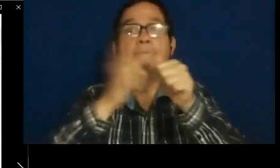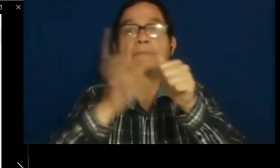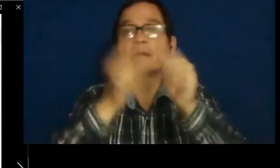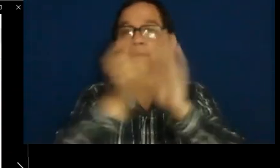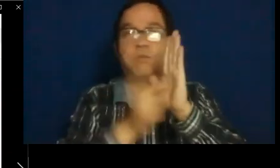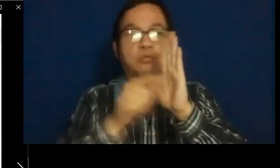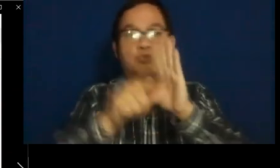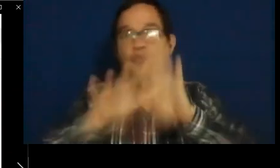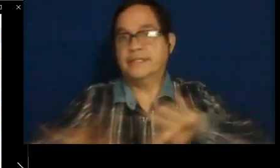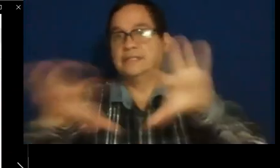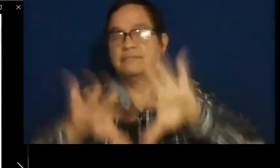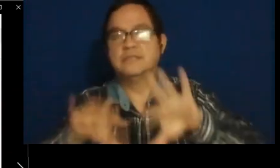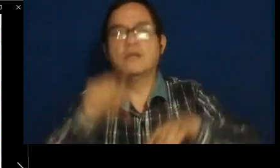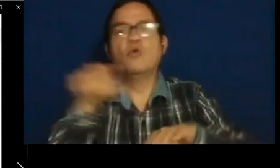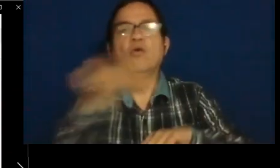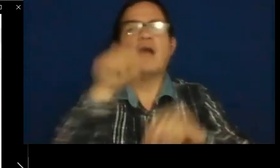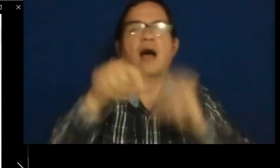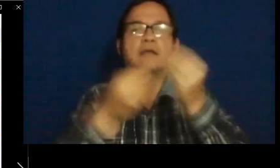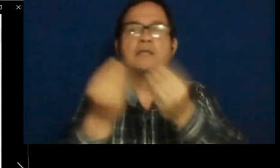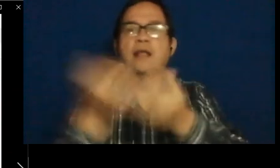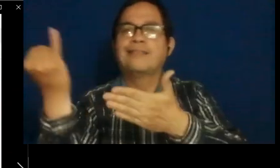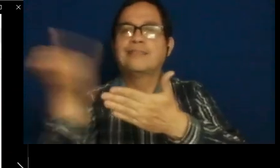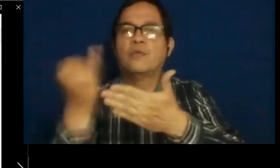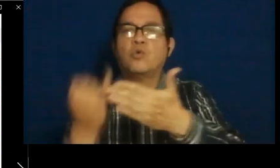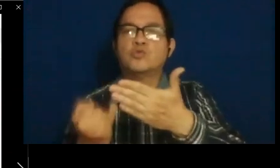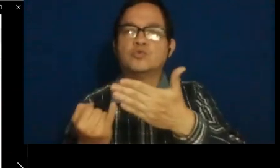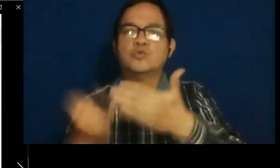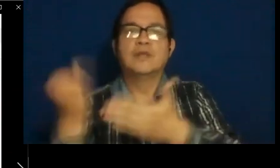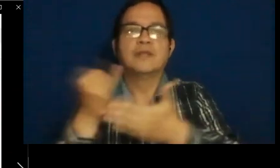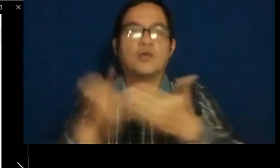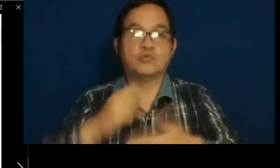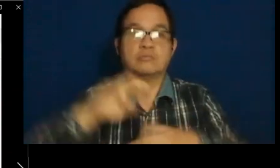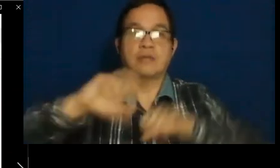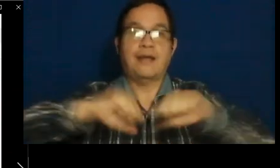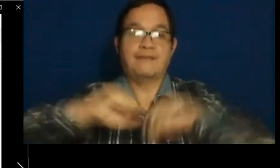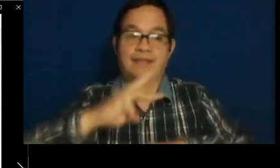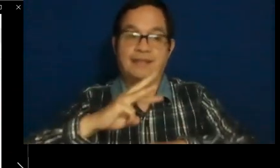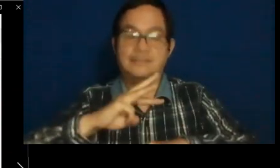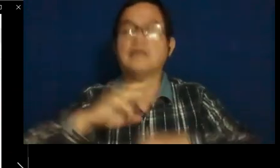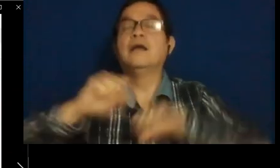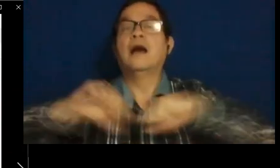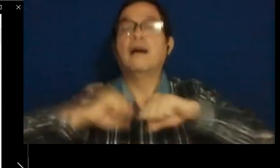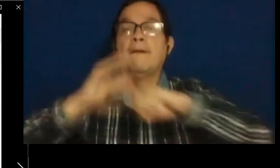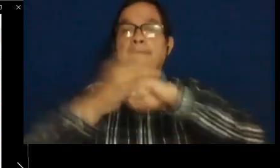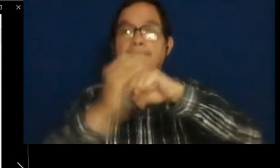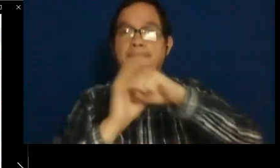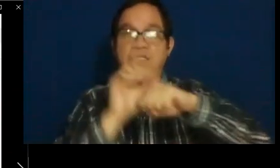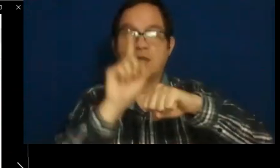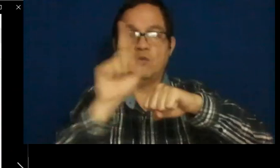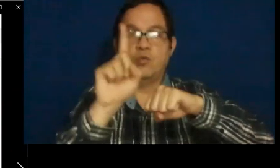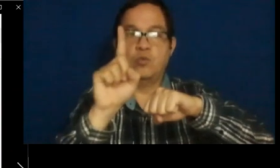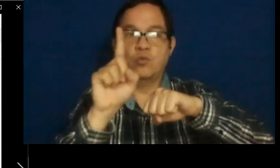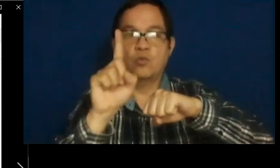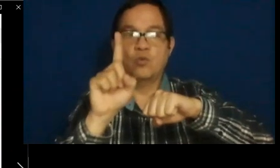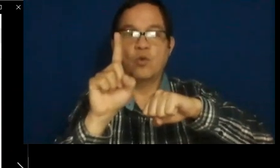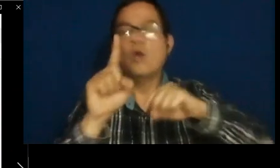estos espacios, ustedes van a hacer unos dibujos, así de simple. ¿Qué es lo que van a dibujar? Van a dibujar para la masa 1 el diagrama de